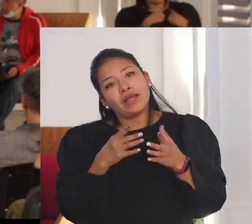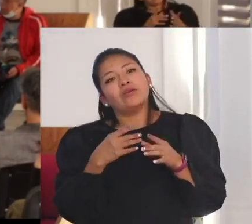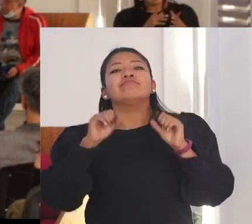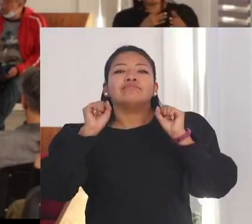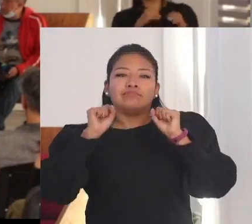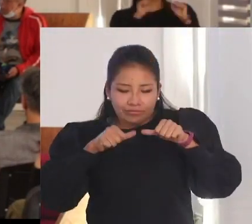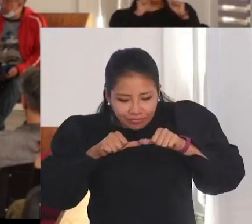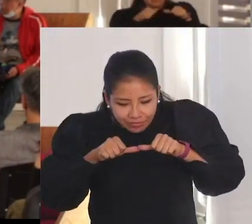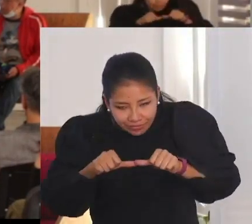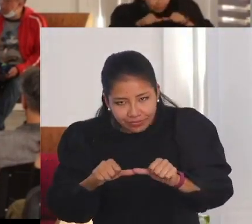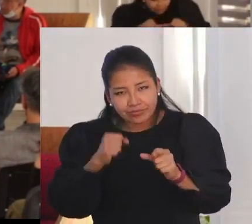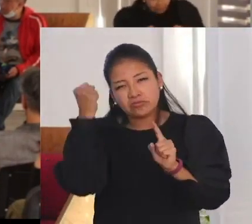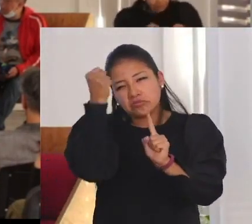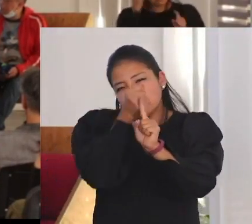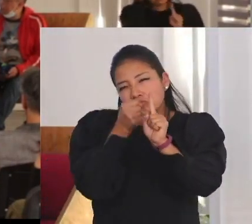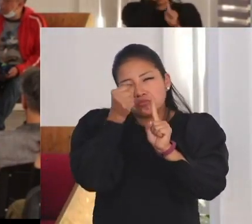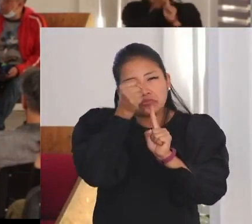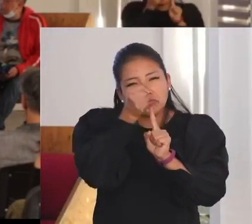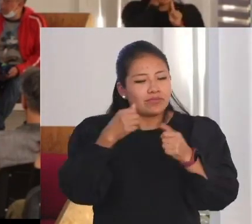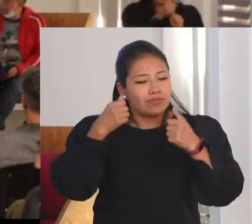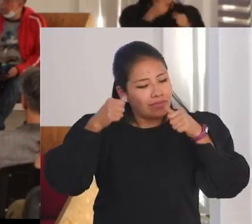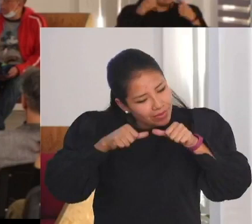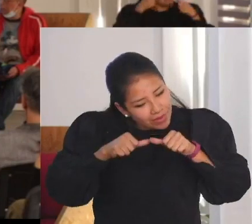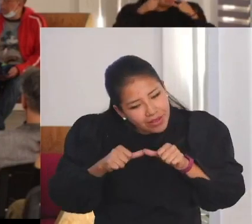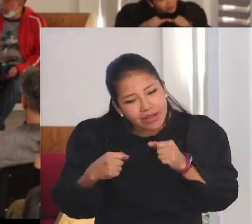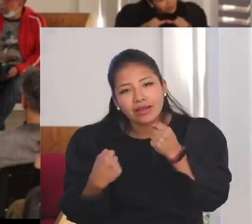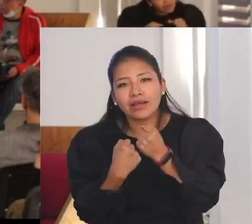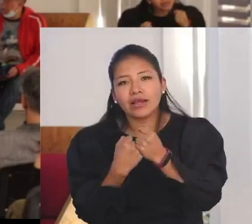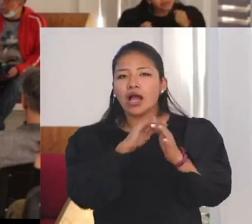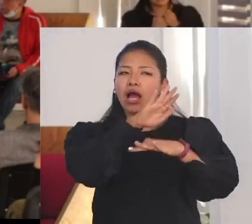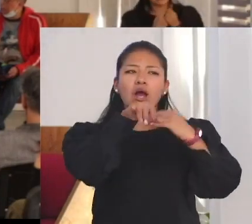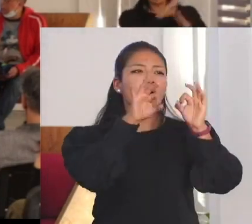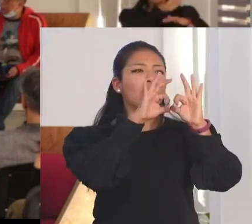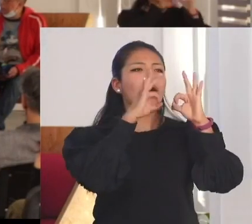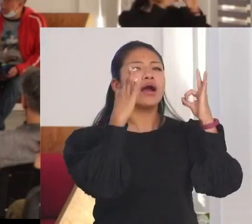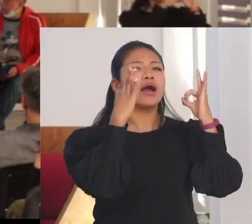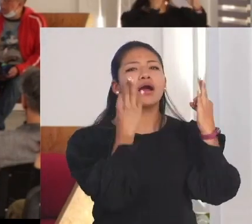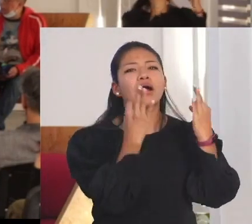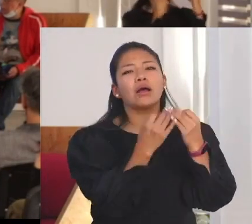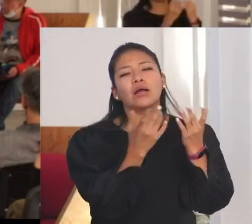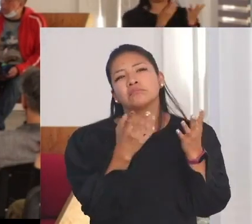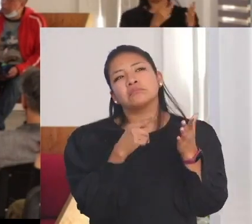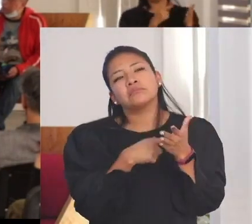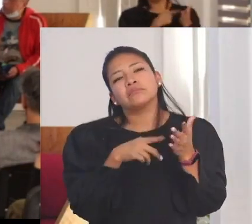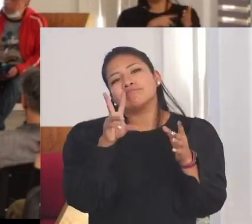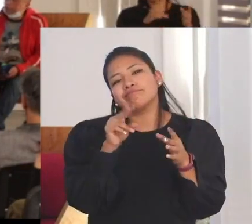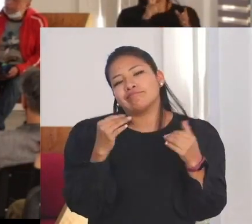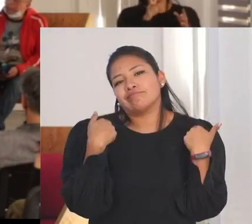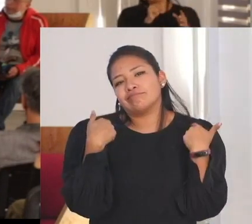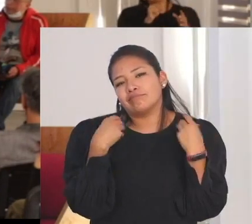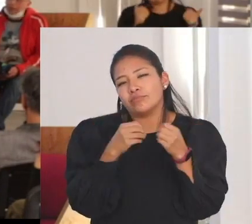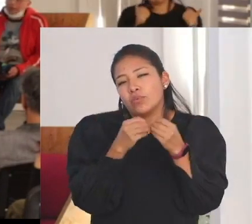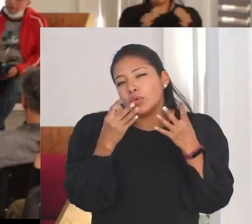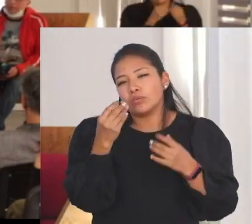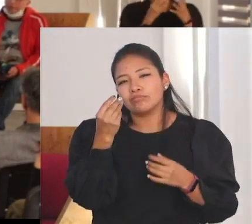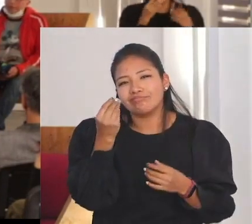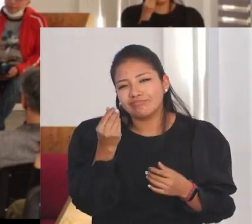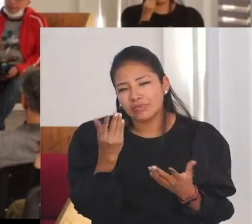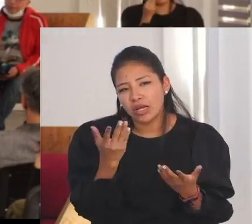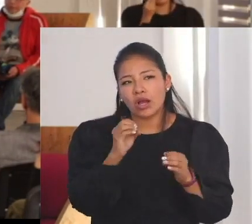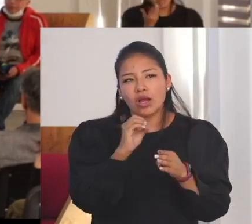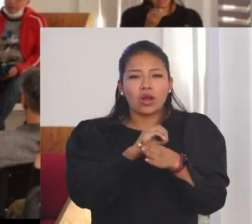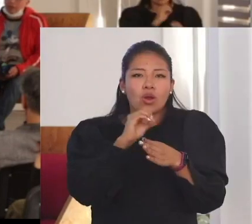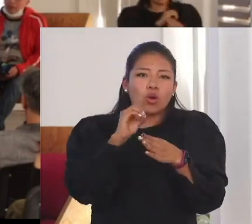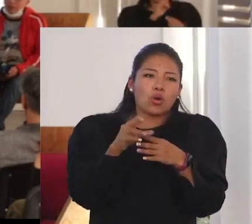visibilizando seguimos apoyando sobre todo aquellas familias y de escasos recursos que no tienen los los medios